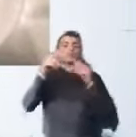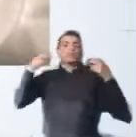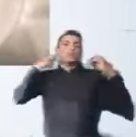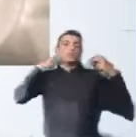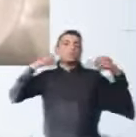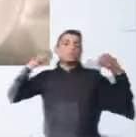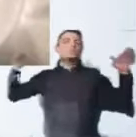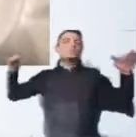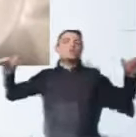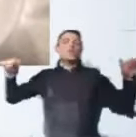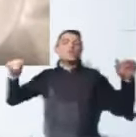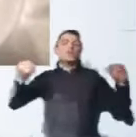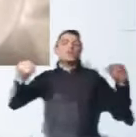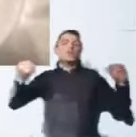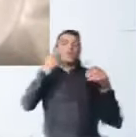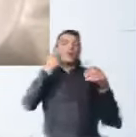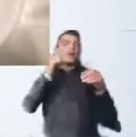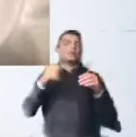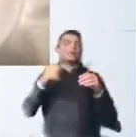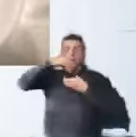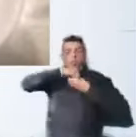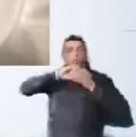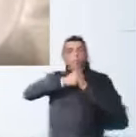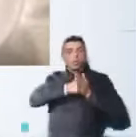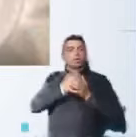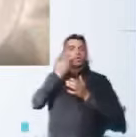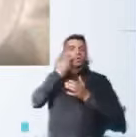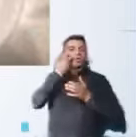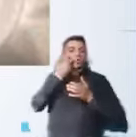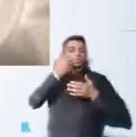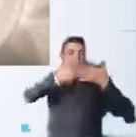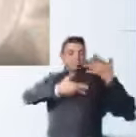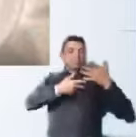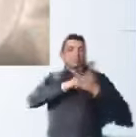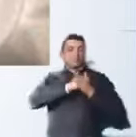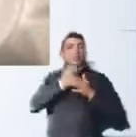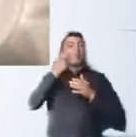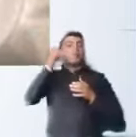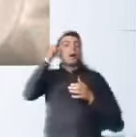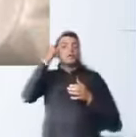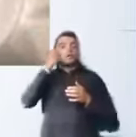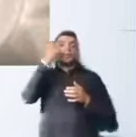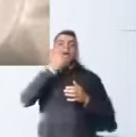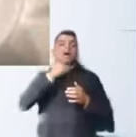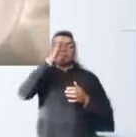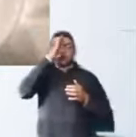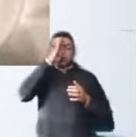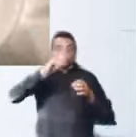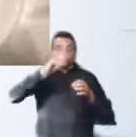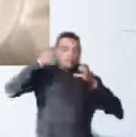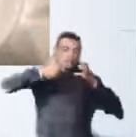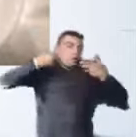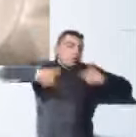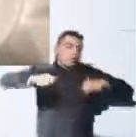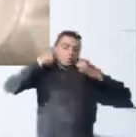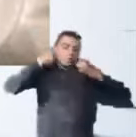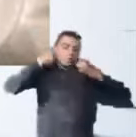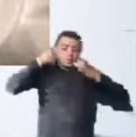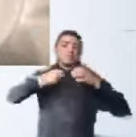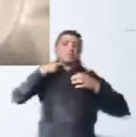este virus, y estos asiáticos, por tener esa mala costumbre de alimentación, consumieron el murciélago con el